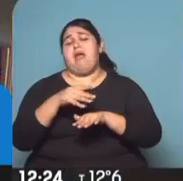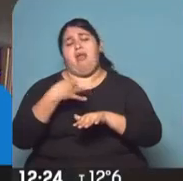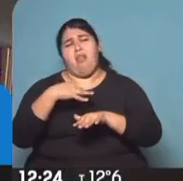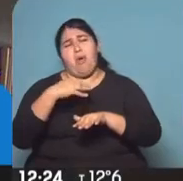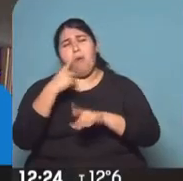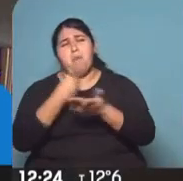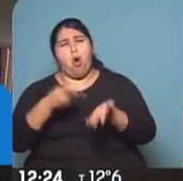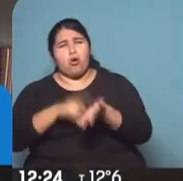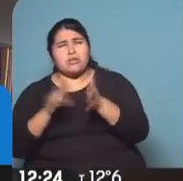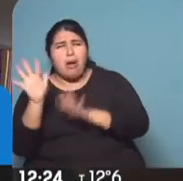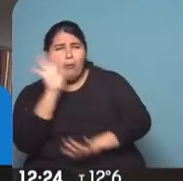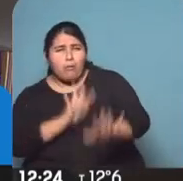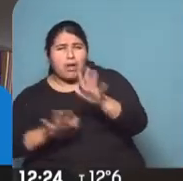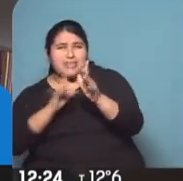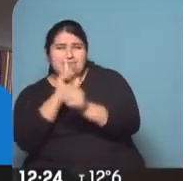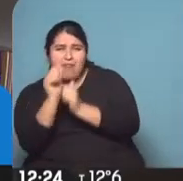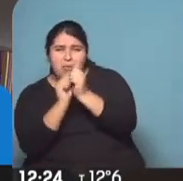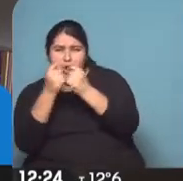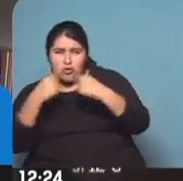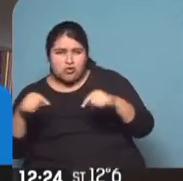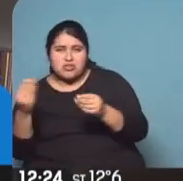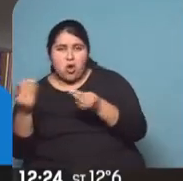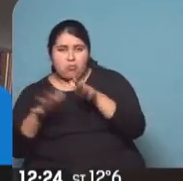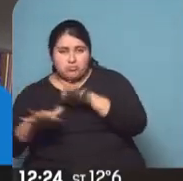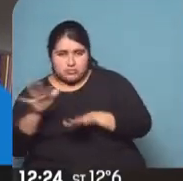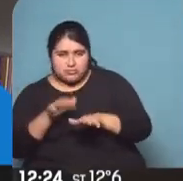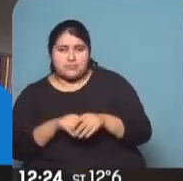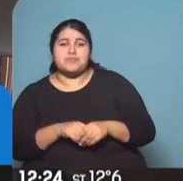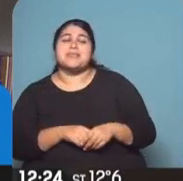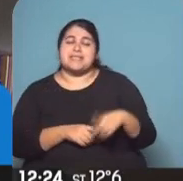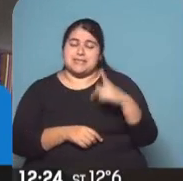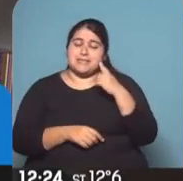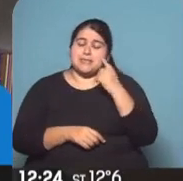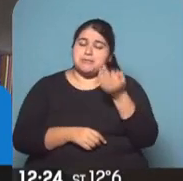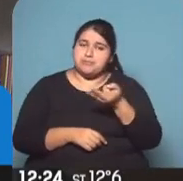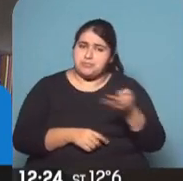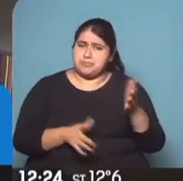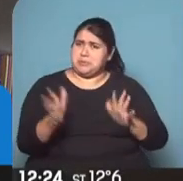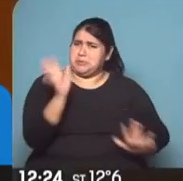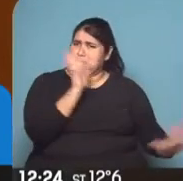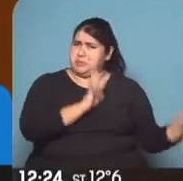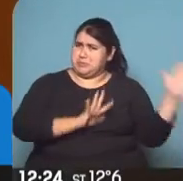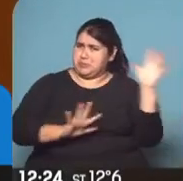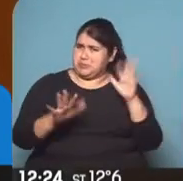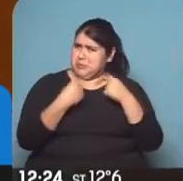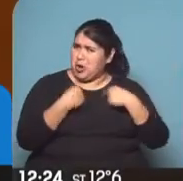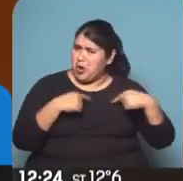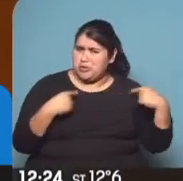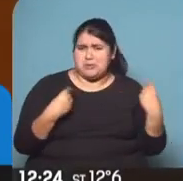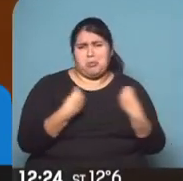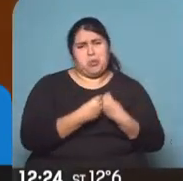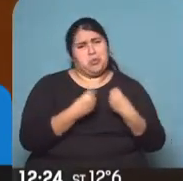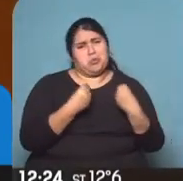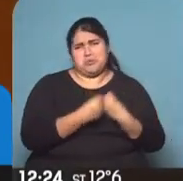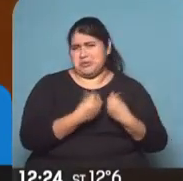reacomodar toda la industria no viene un proceso de reacomodo de que hay que acomodar muchísimas cosas es obvio que el acuerdo en sí